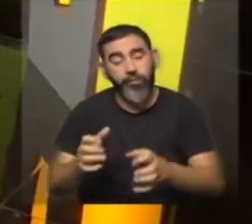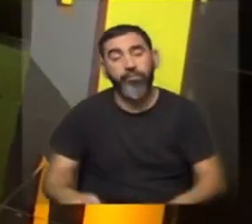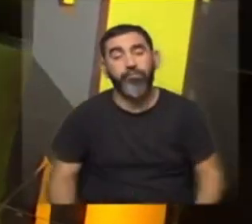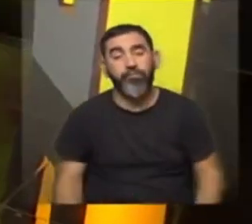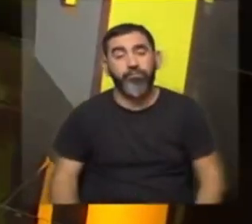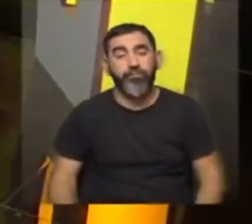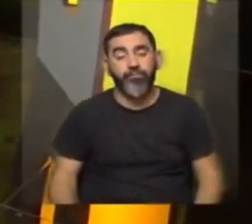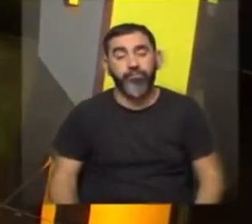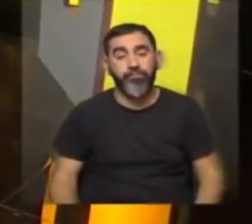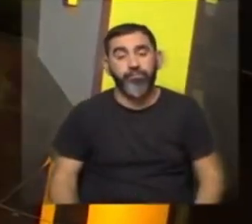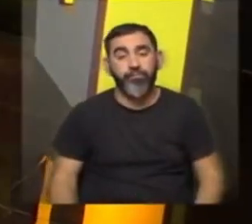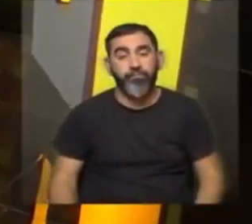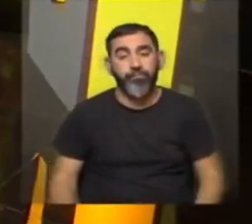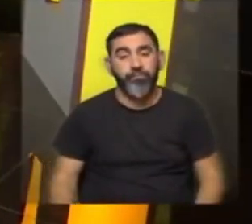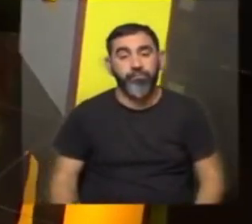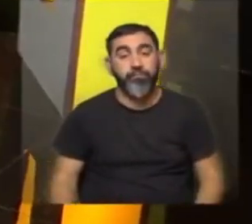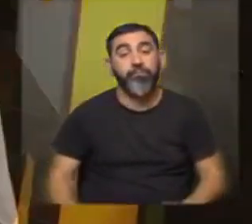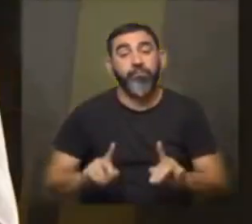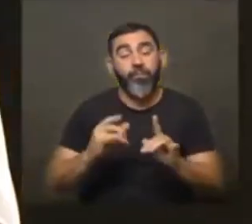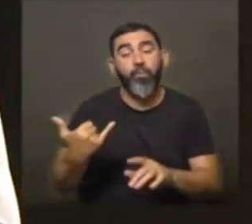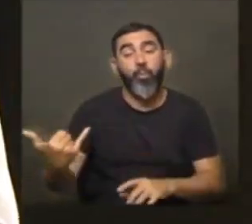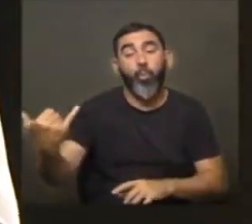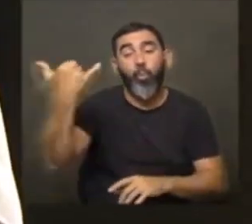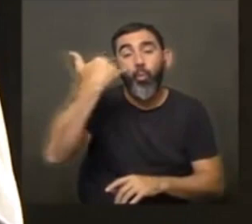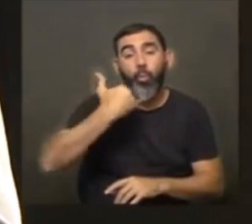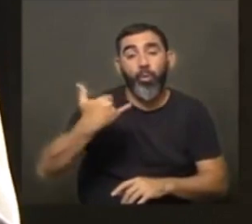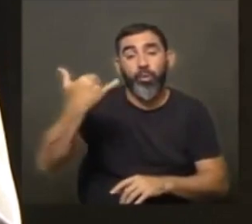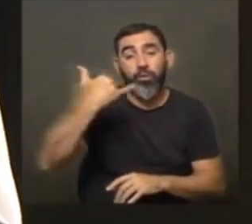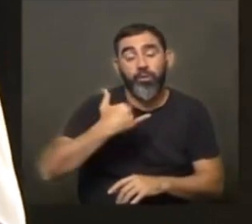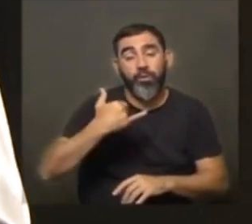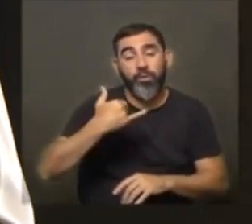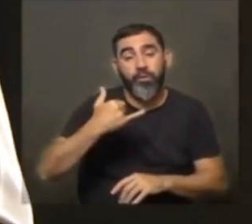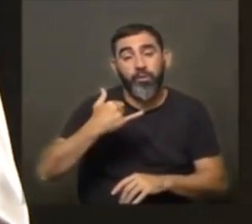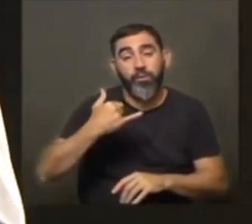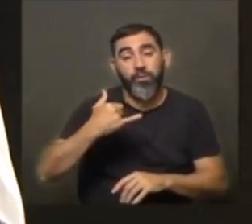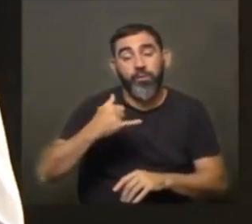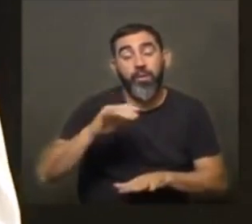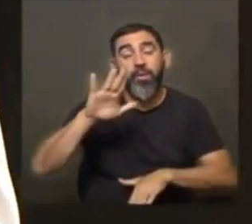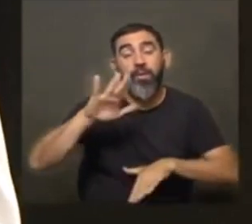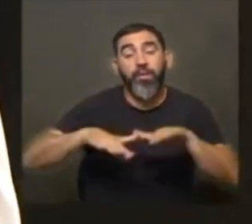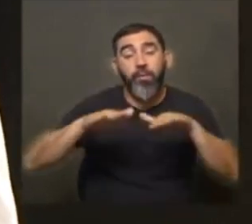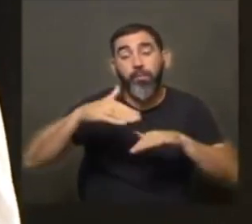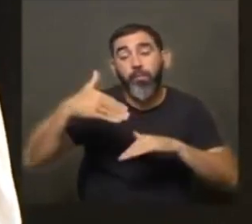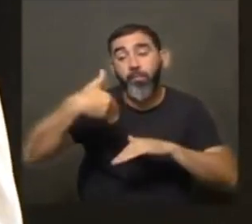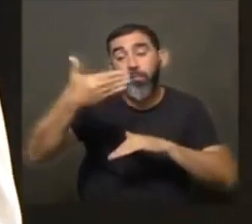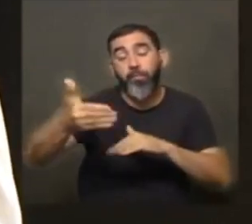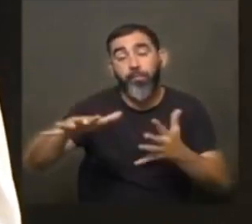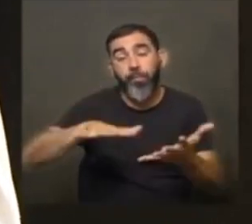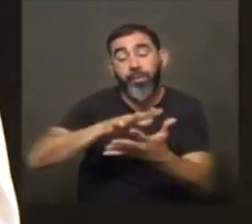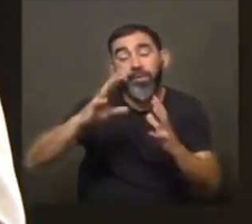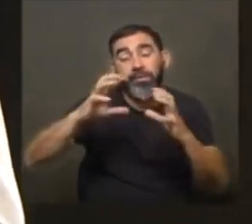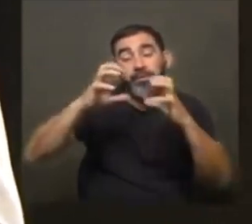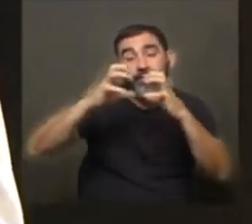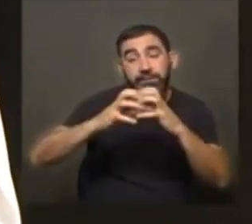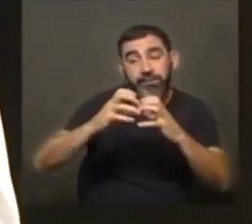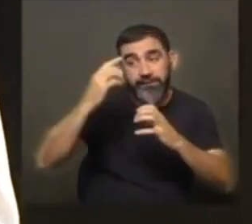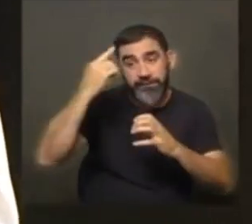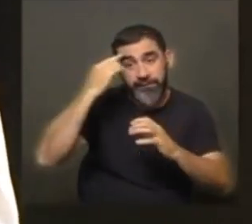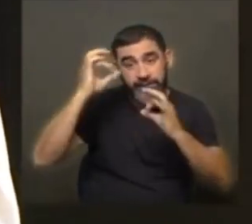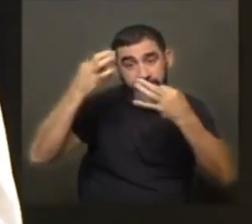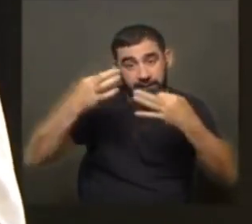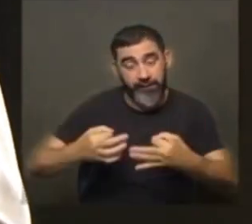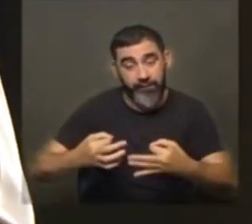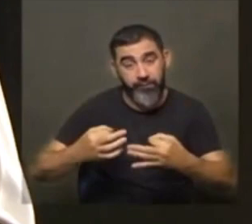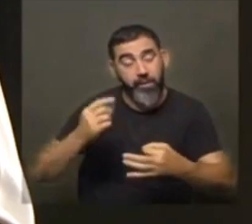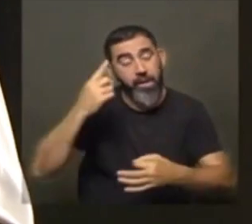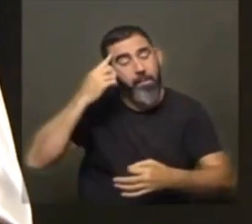Ay, así es. Y bueno, también nos contaba María que según el estímulo exterior, el cerebro y